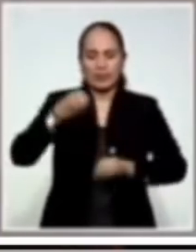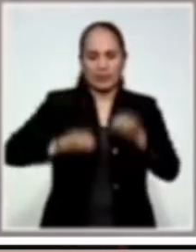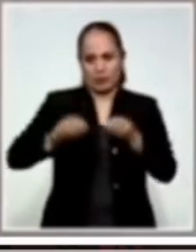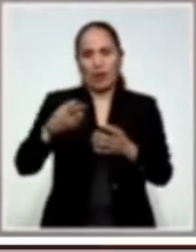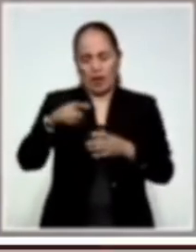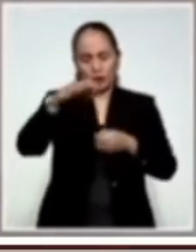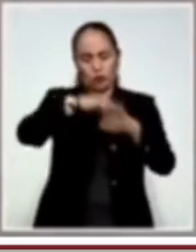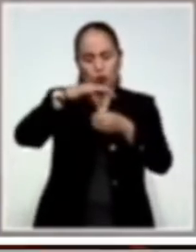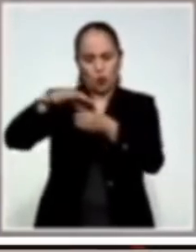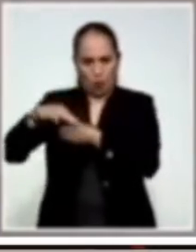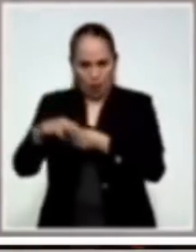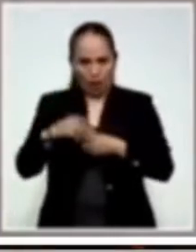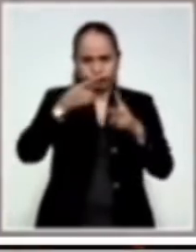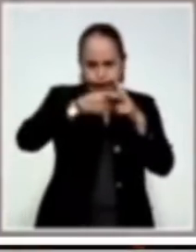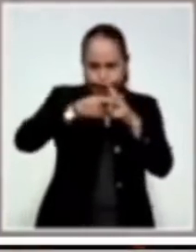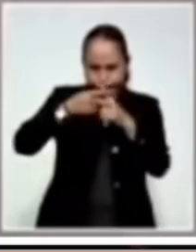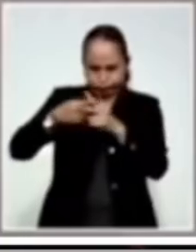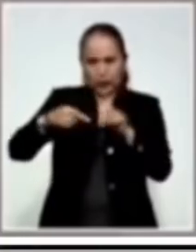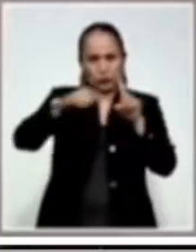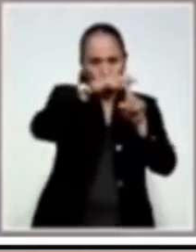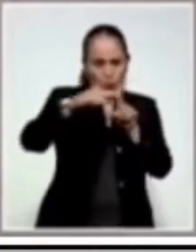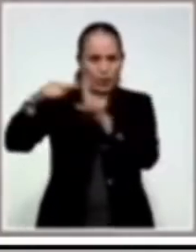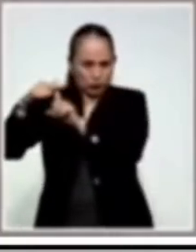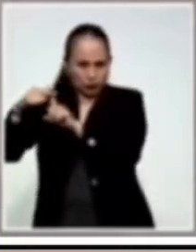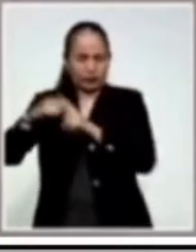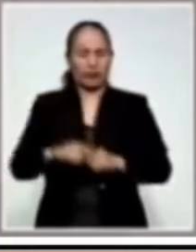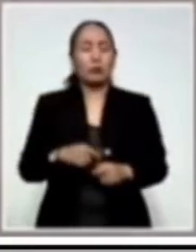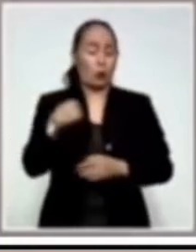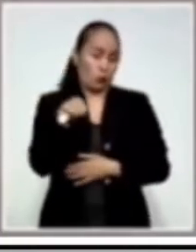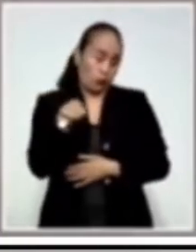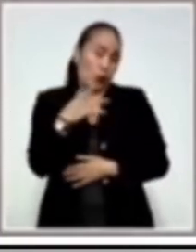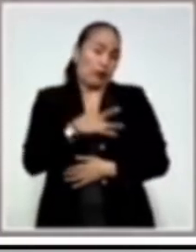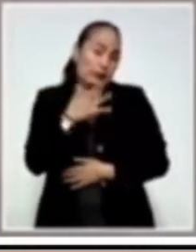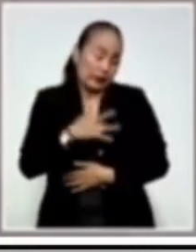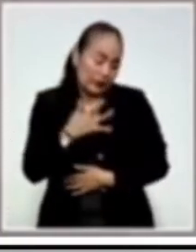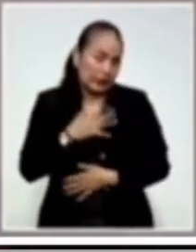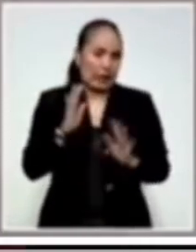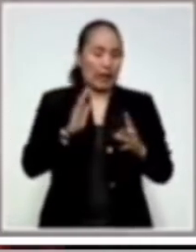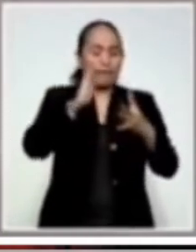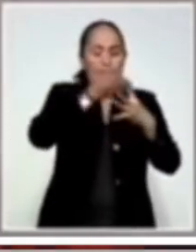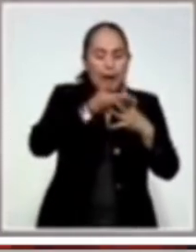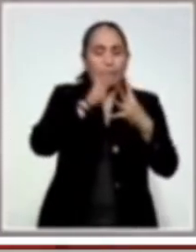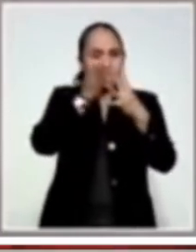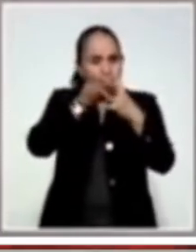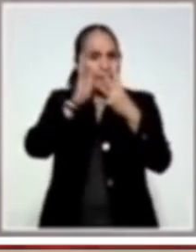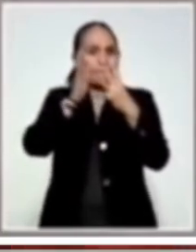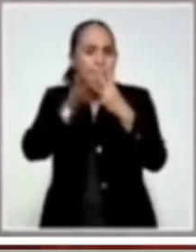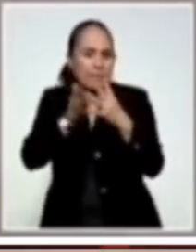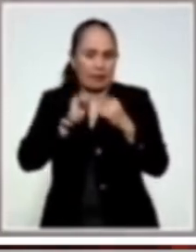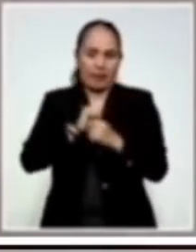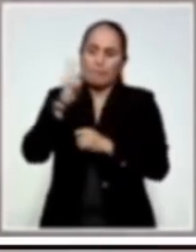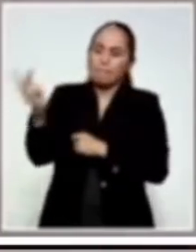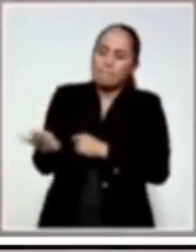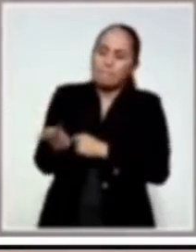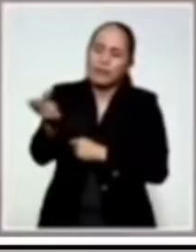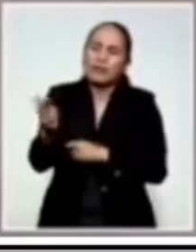votos, yo considero que toda vez que la votación se dio por apartados, preguntemos a los ministros cómo